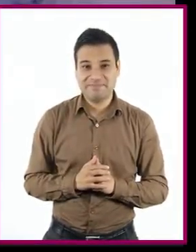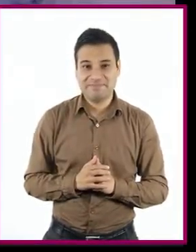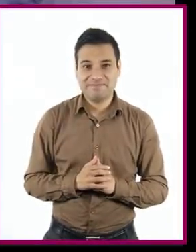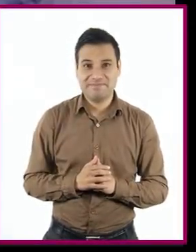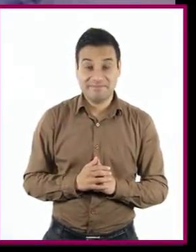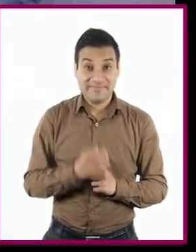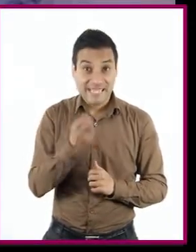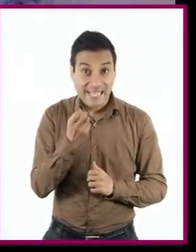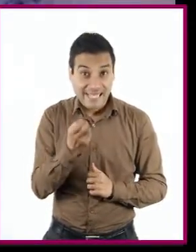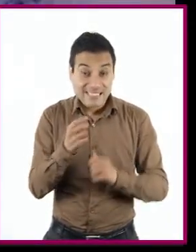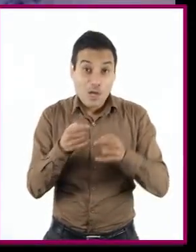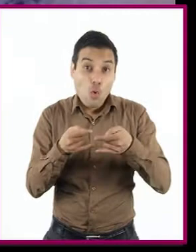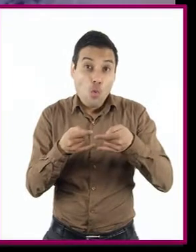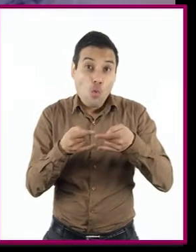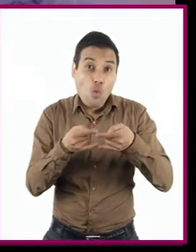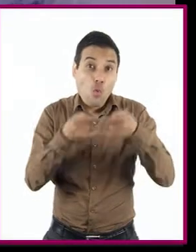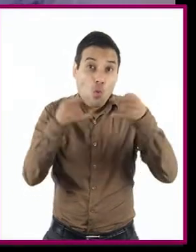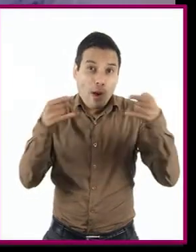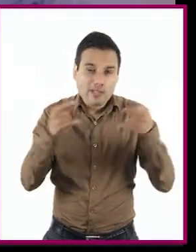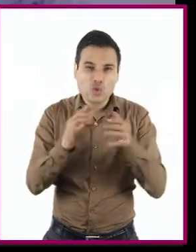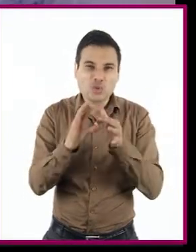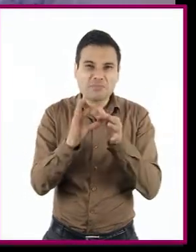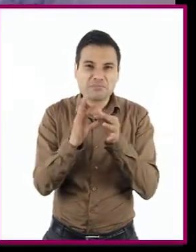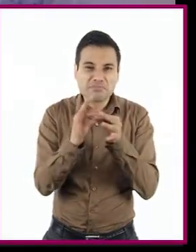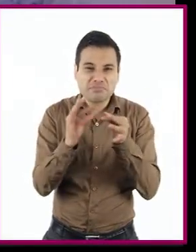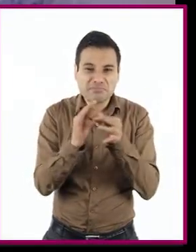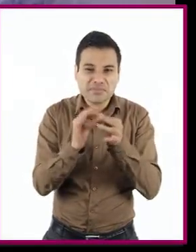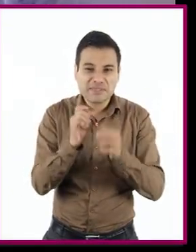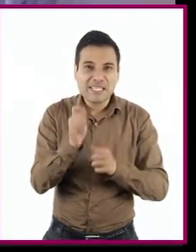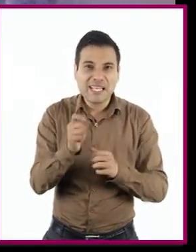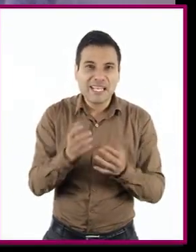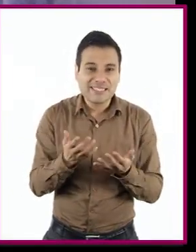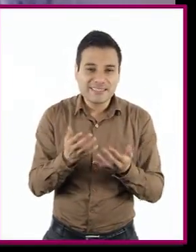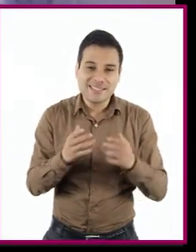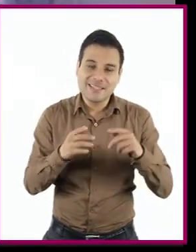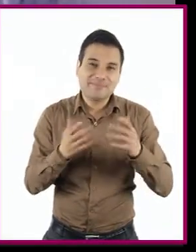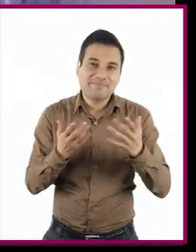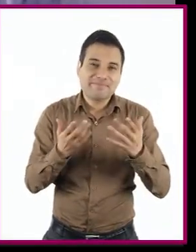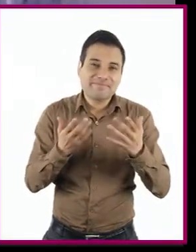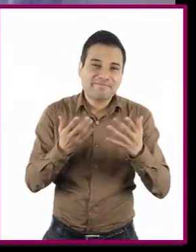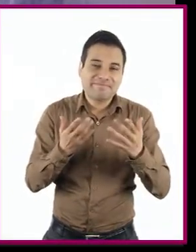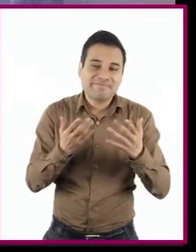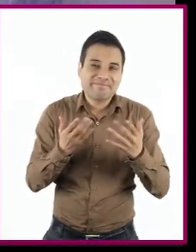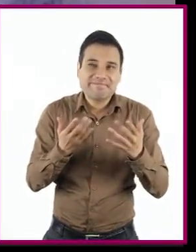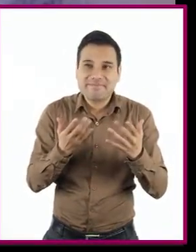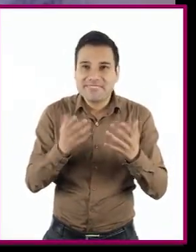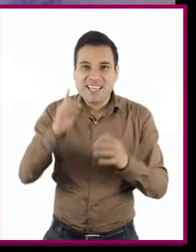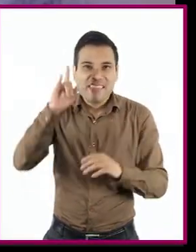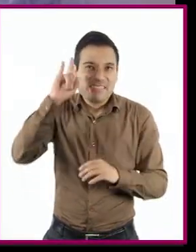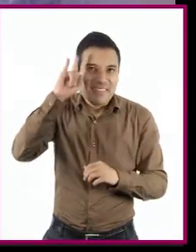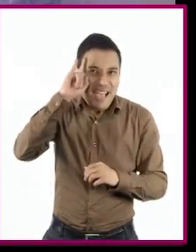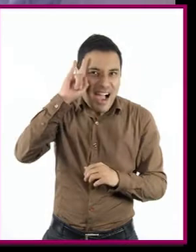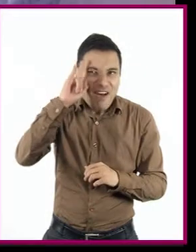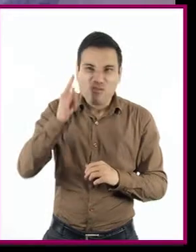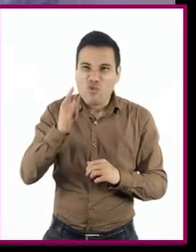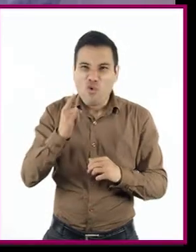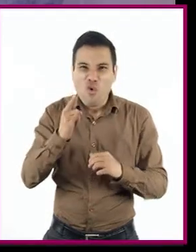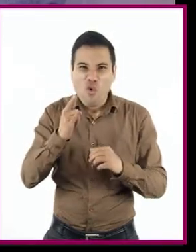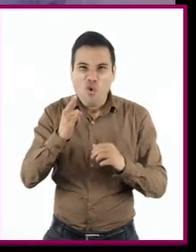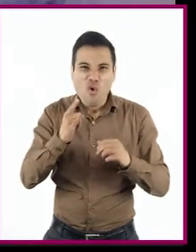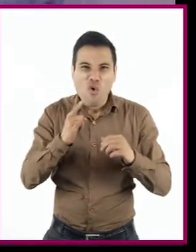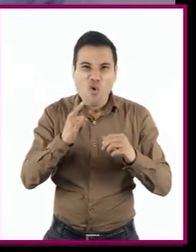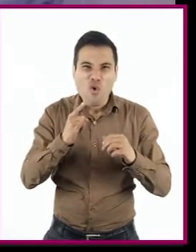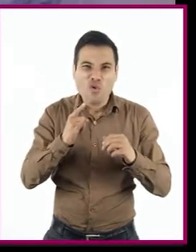cuento pues nos habla de esos seres fantásticos que pues nos rodean, ¿no? Porque